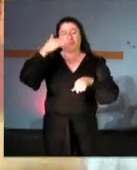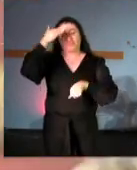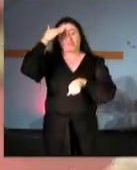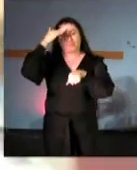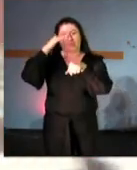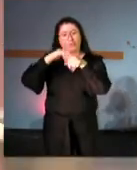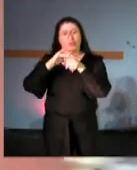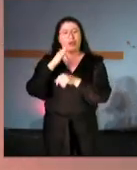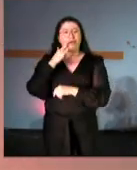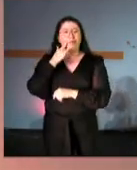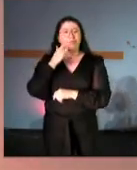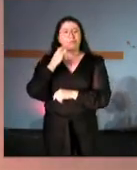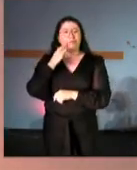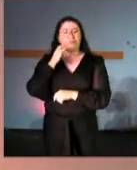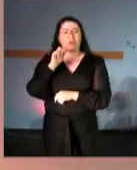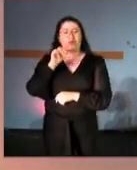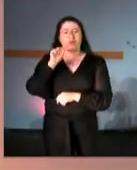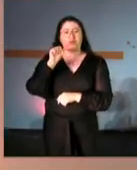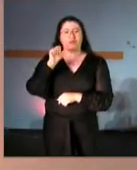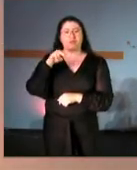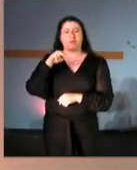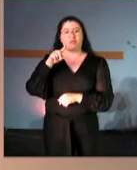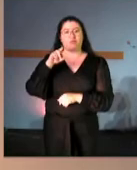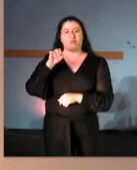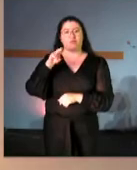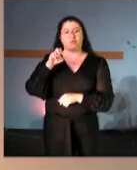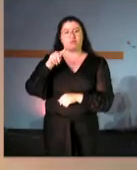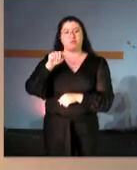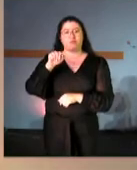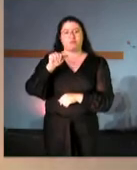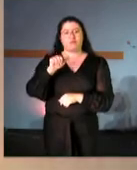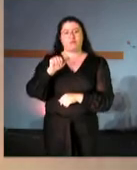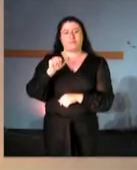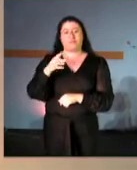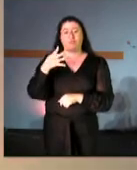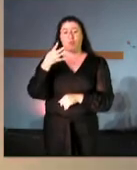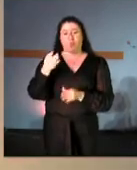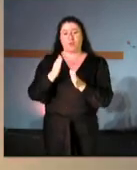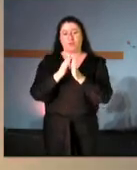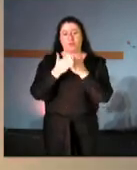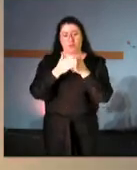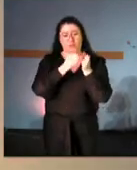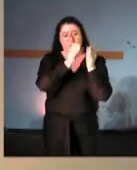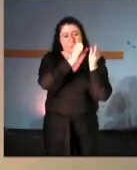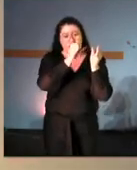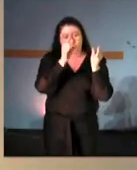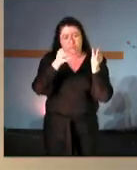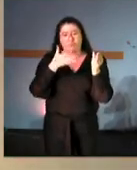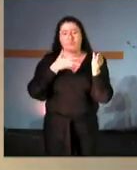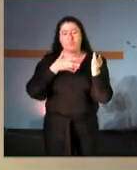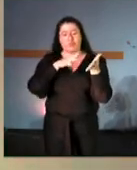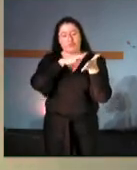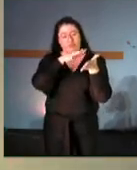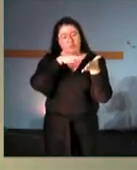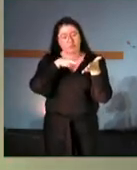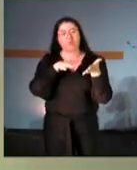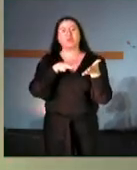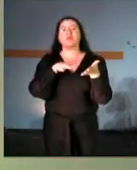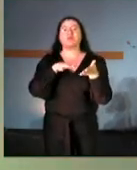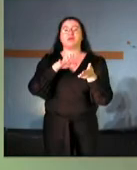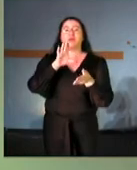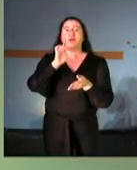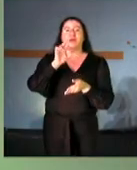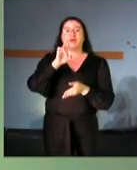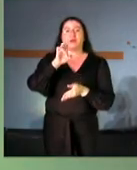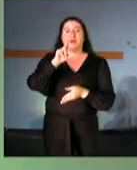Sandinista. Están los cuatro volúmenes, están textos de Carlos Fonseca, biografías